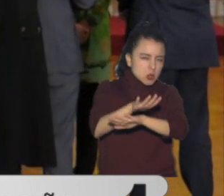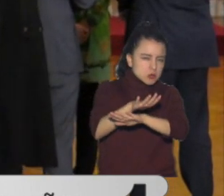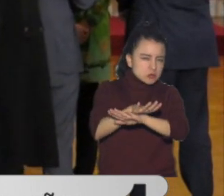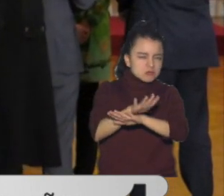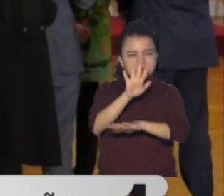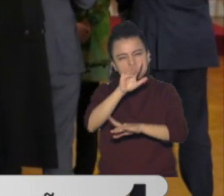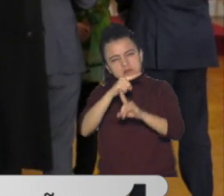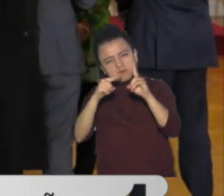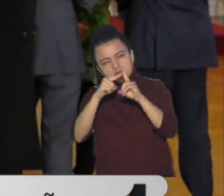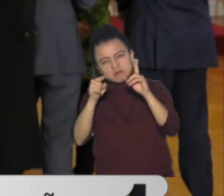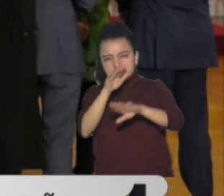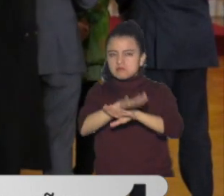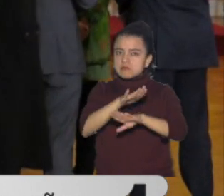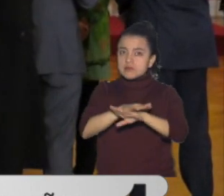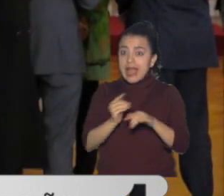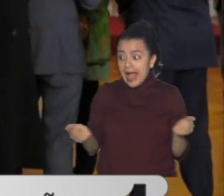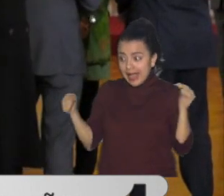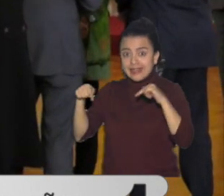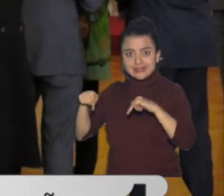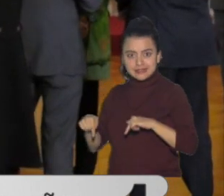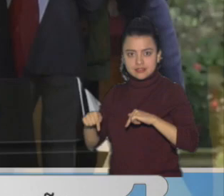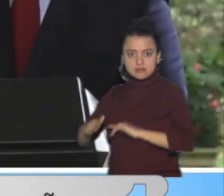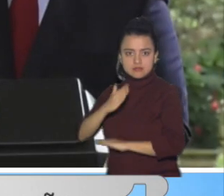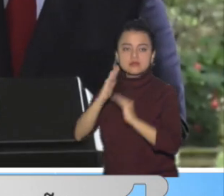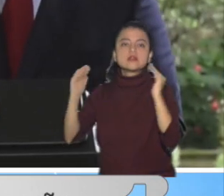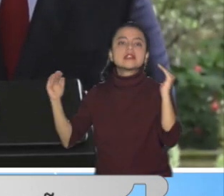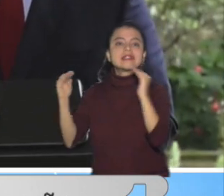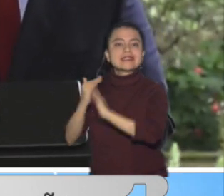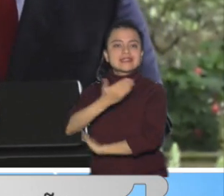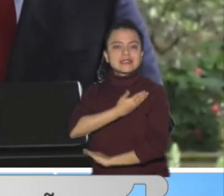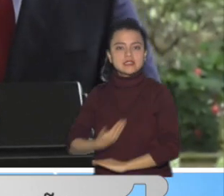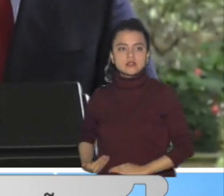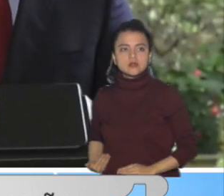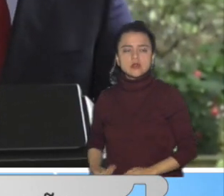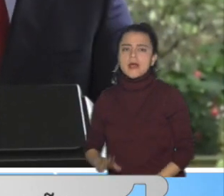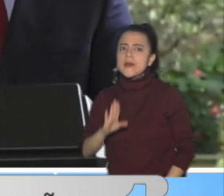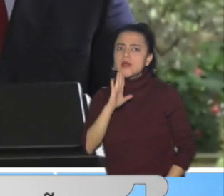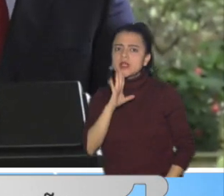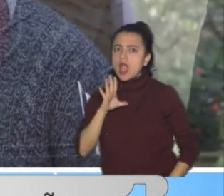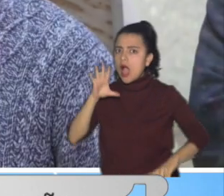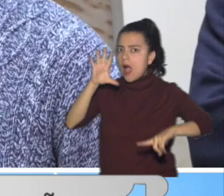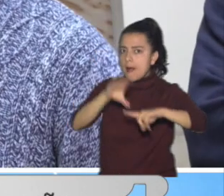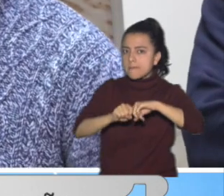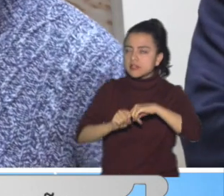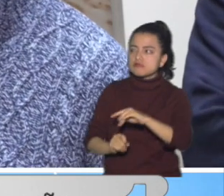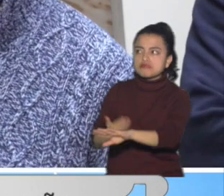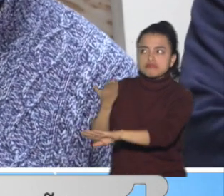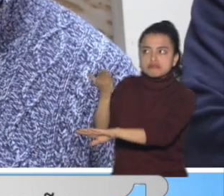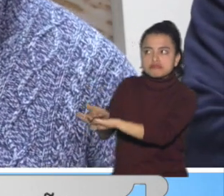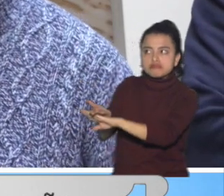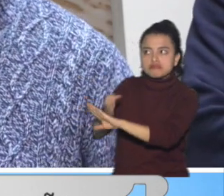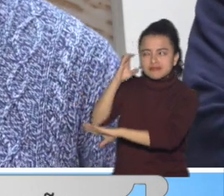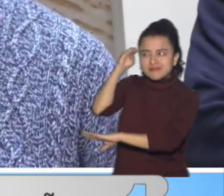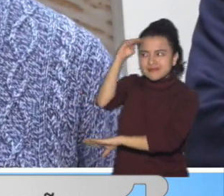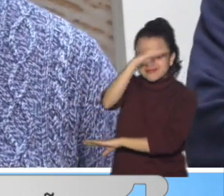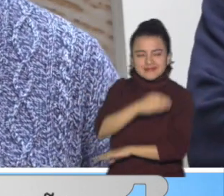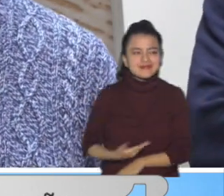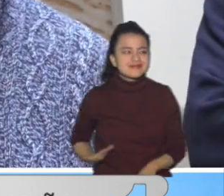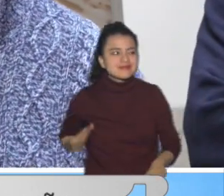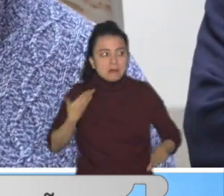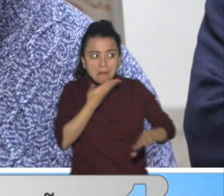de Nariño. Este encuentro fue programado por el presidente electo y por el actual presidente Iván Duque el domingo, que